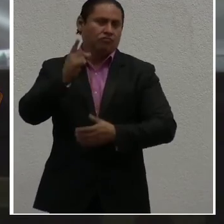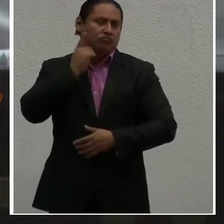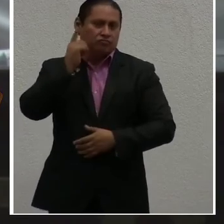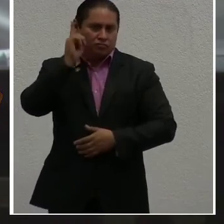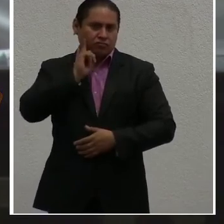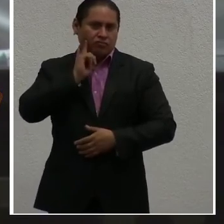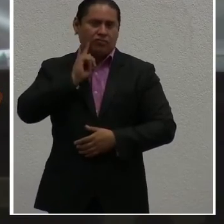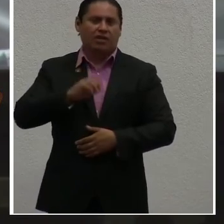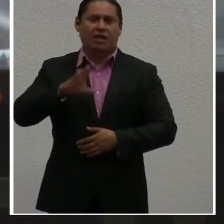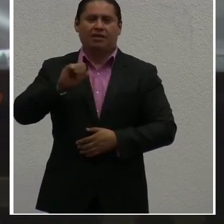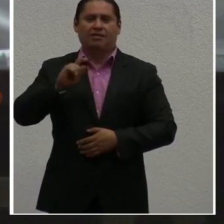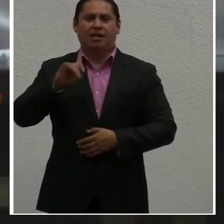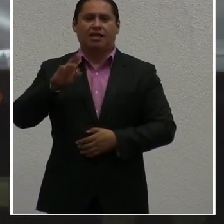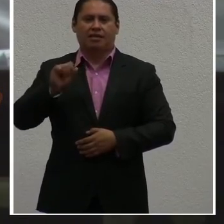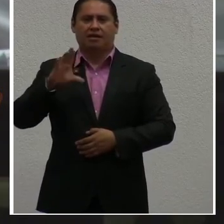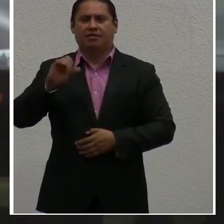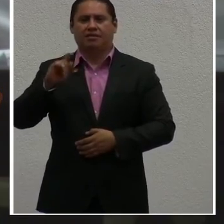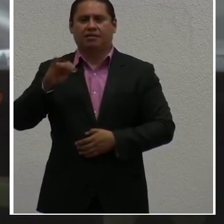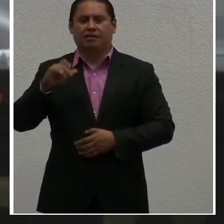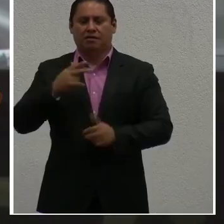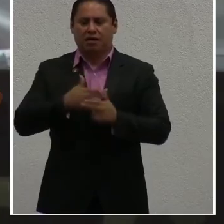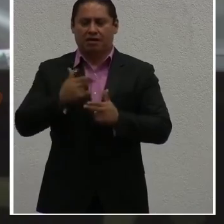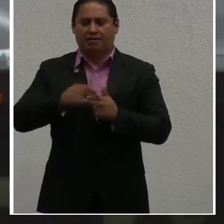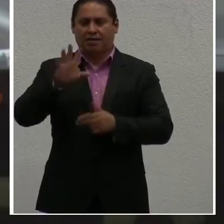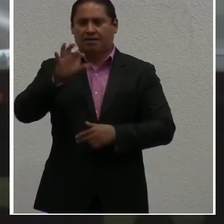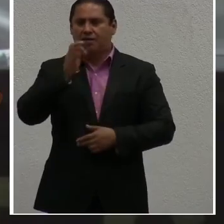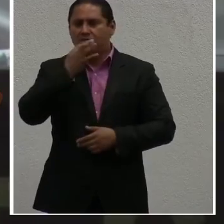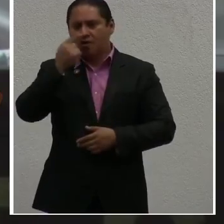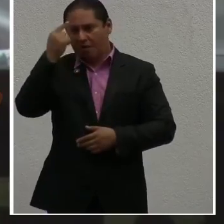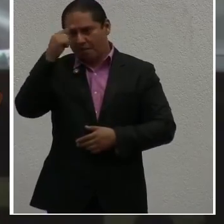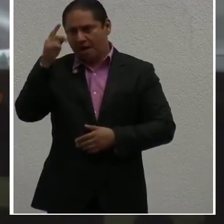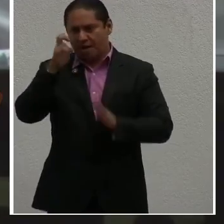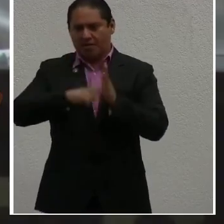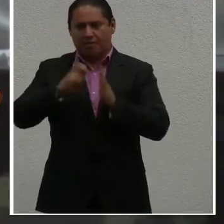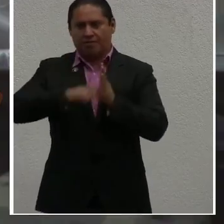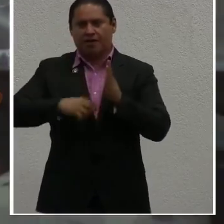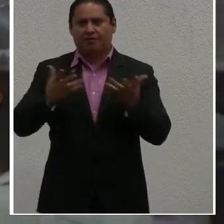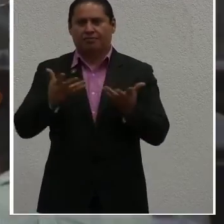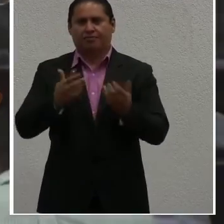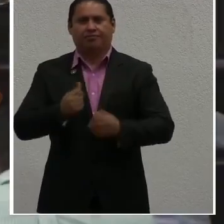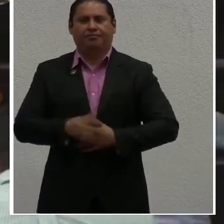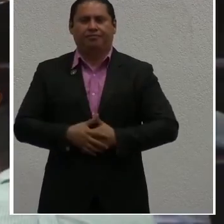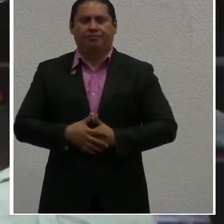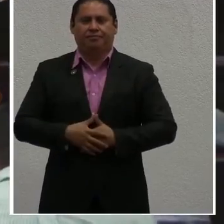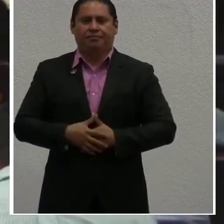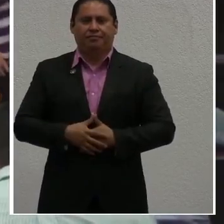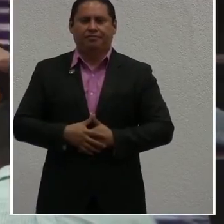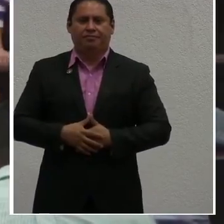Sandra Cecilia Herrera Domínguez hasta por 5 minutos para rectificación de hechos.